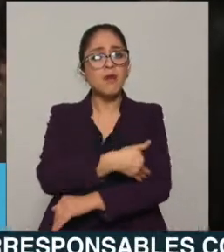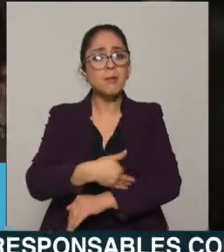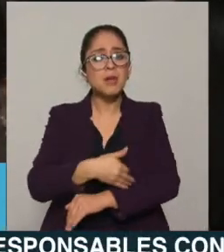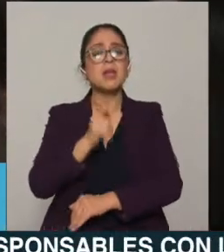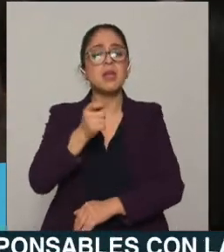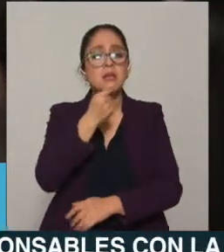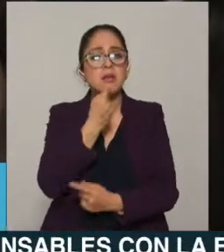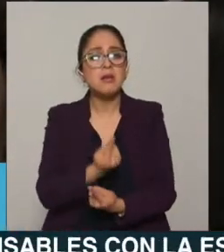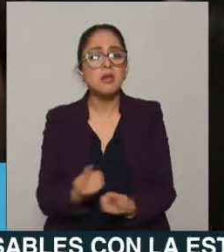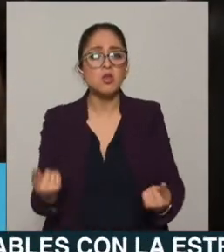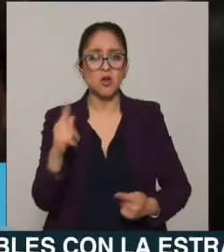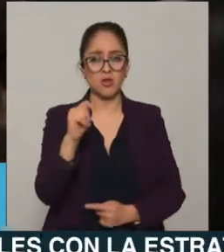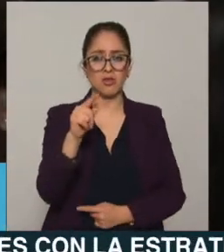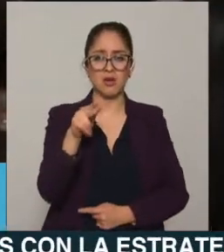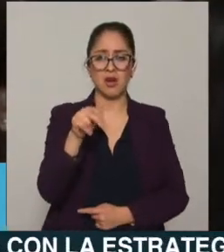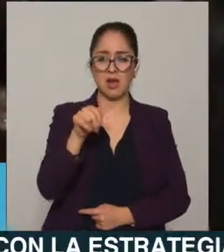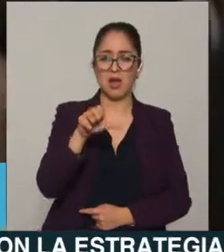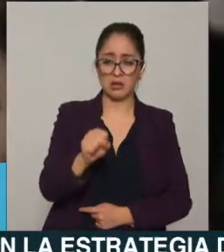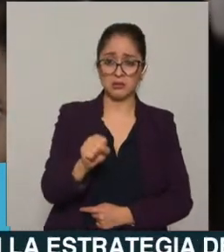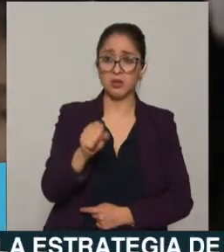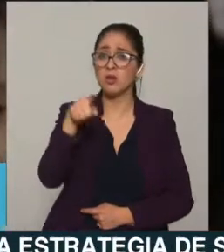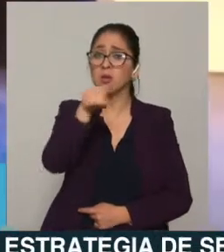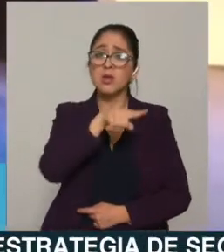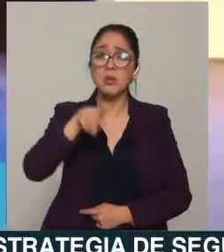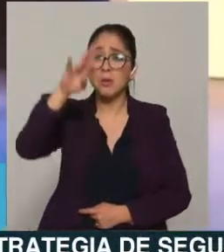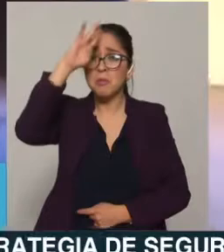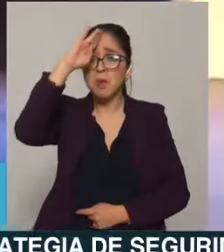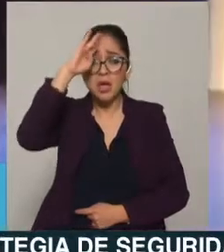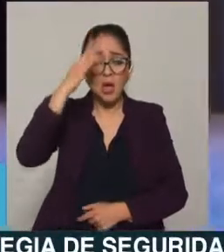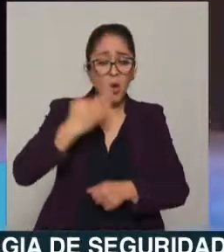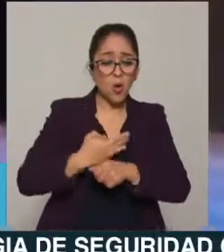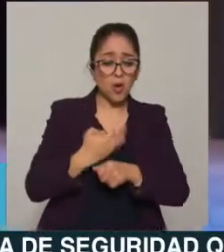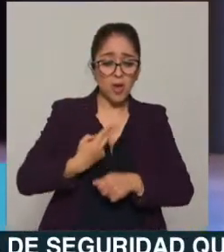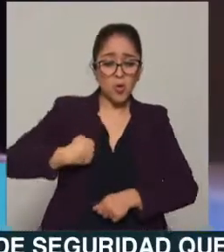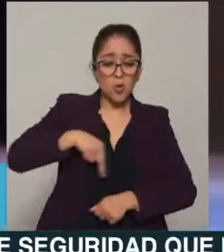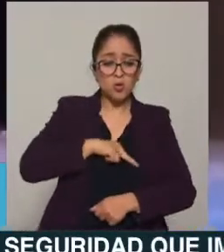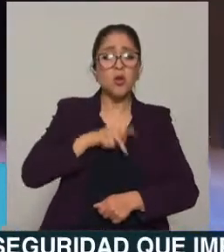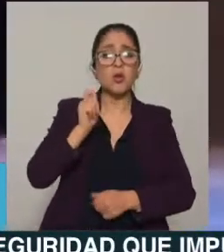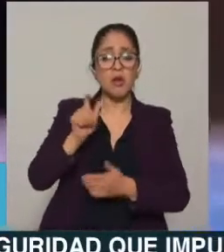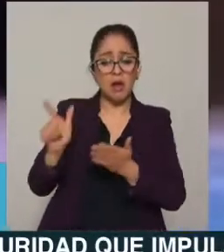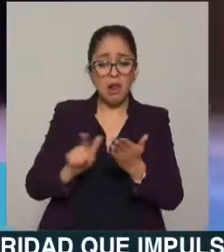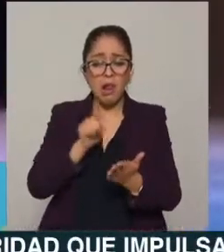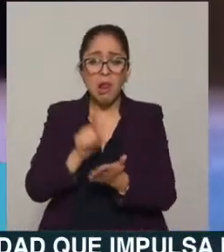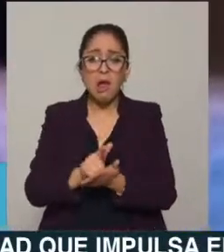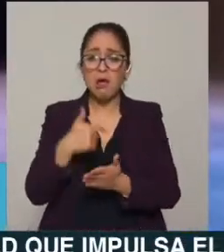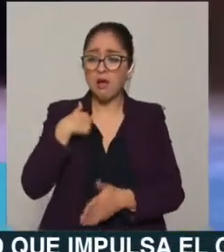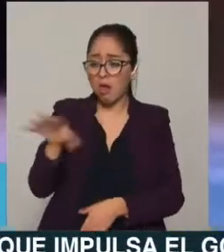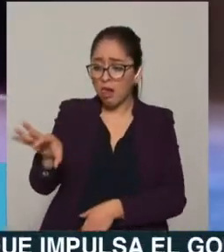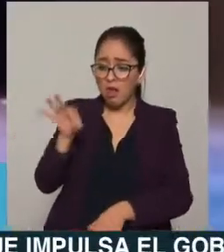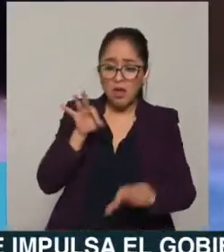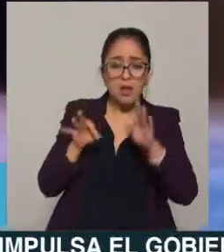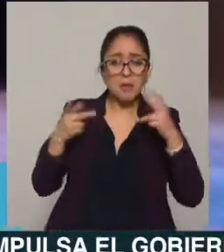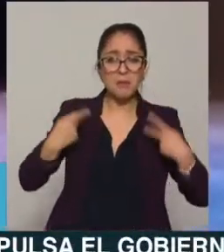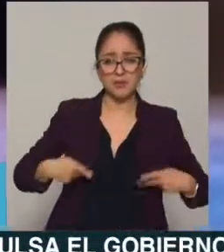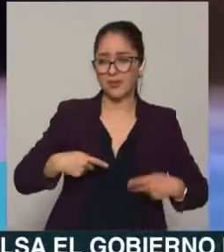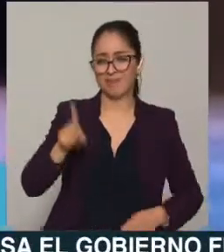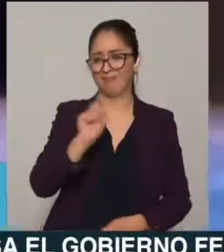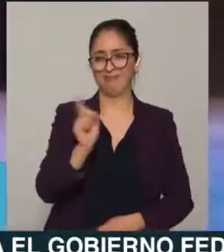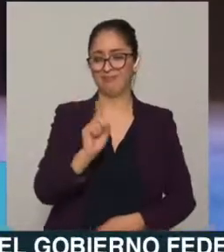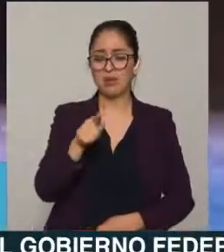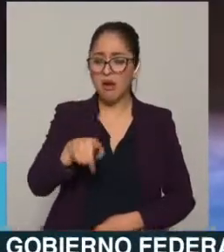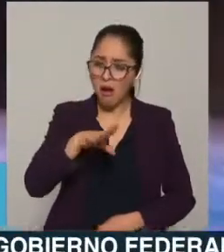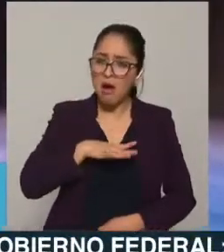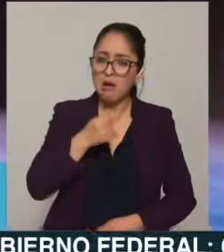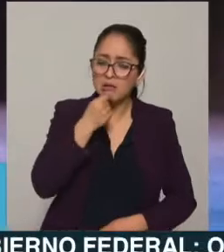insisto, existe, no es que nosotros por legislar ahora creamos a un tipo de personas. Las personas menores, que además son